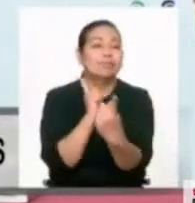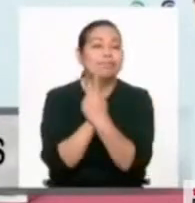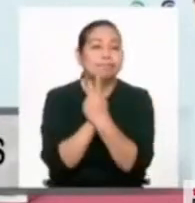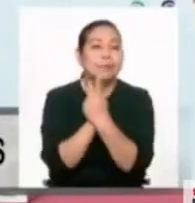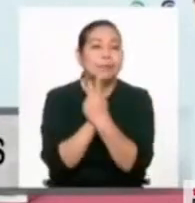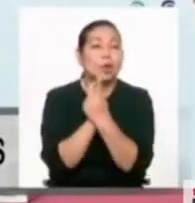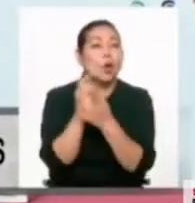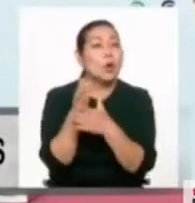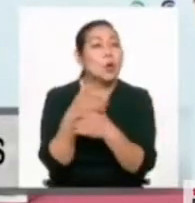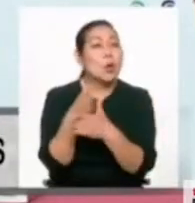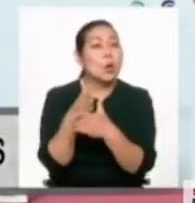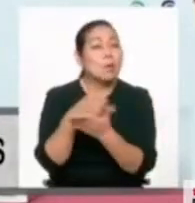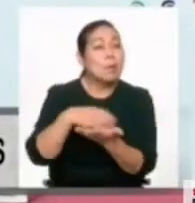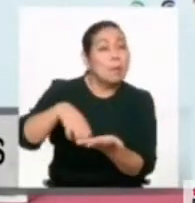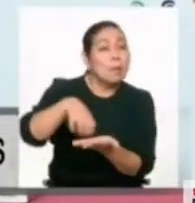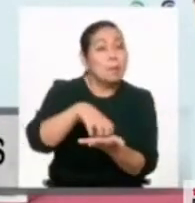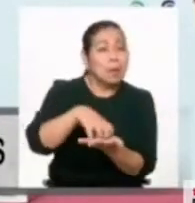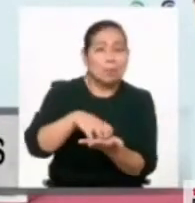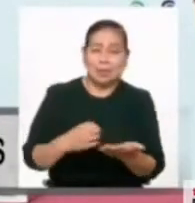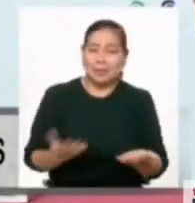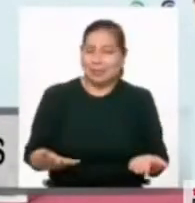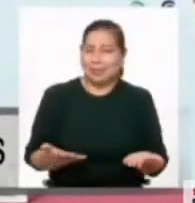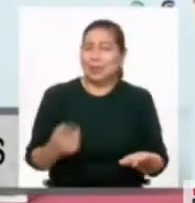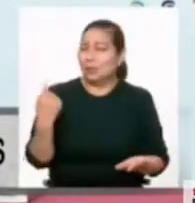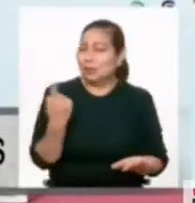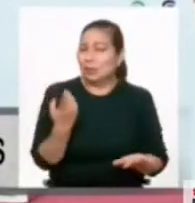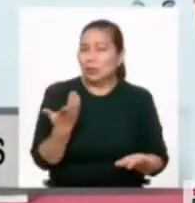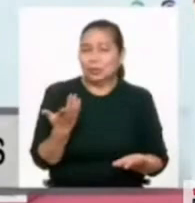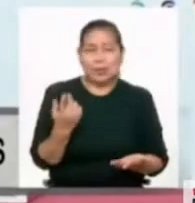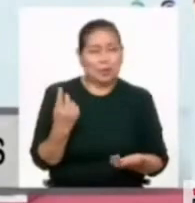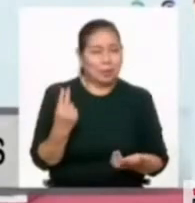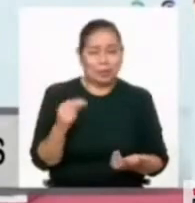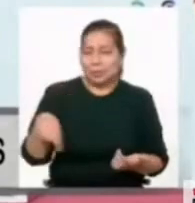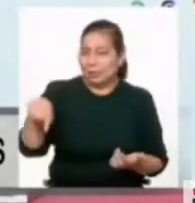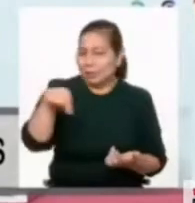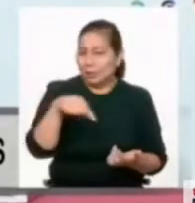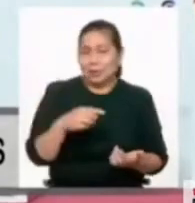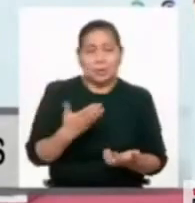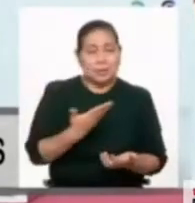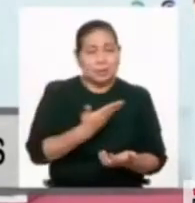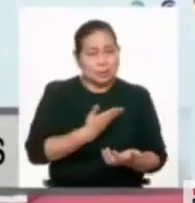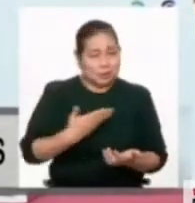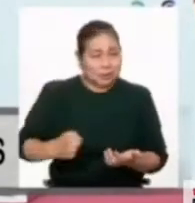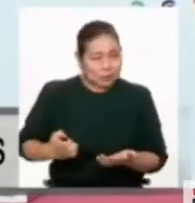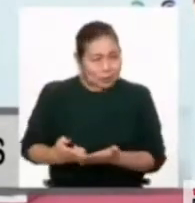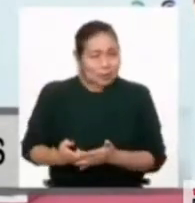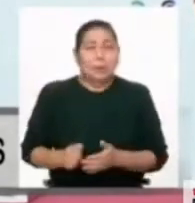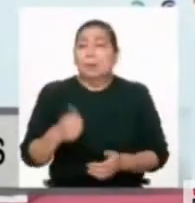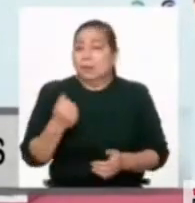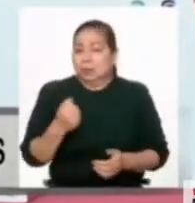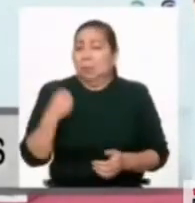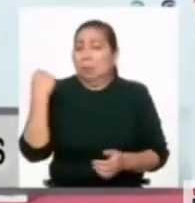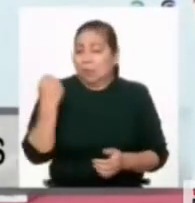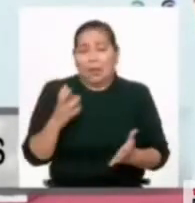directa con participación del pueblo. Nosotros somos solamente, y no solamente nosotros del Ejecutivo, sino de los otros